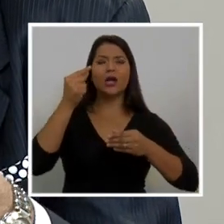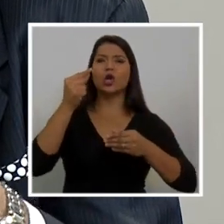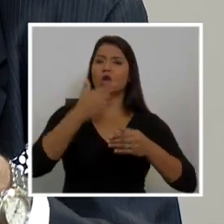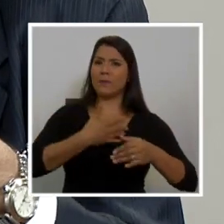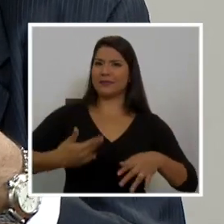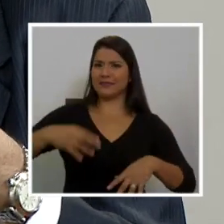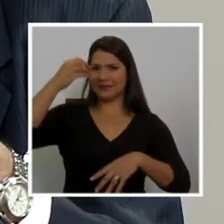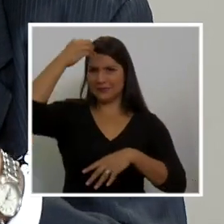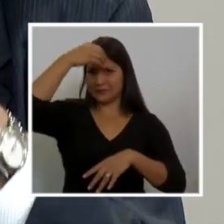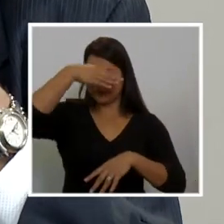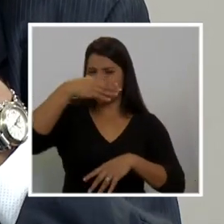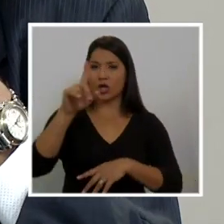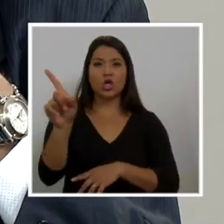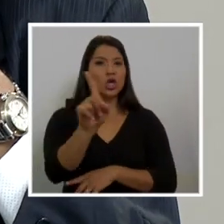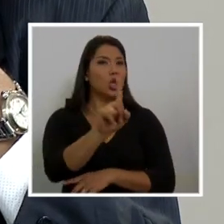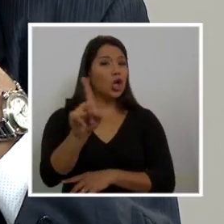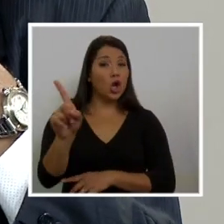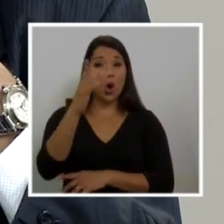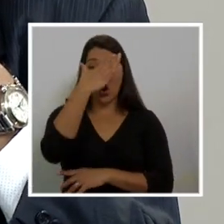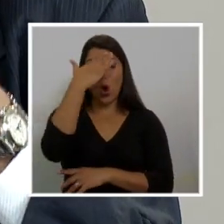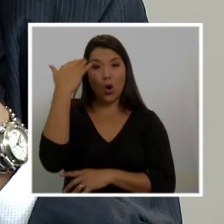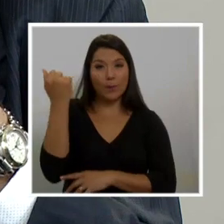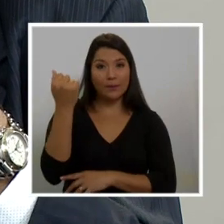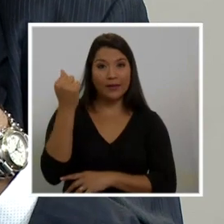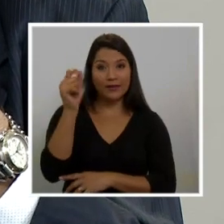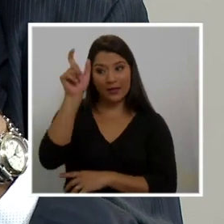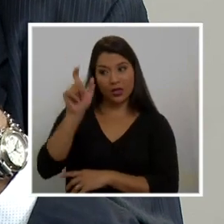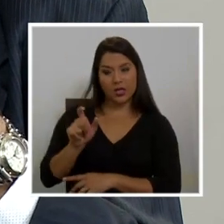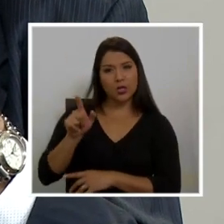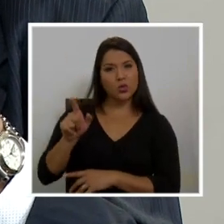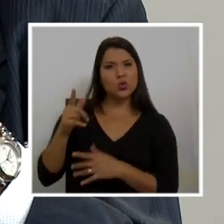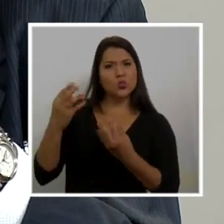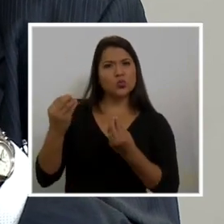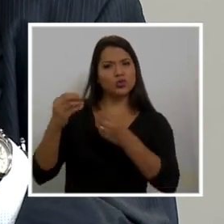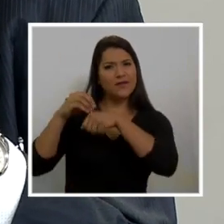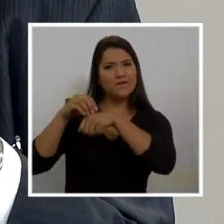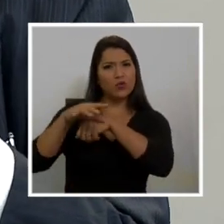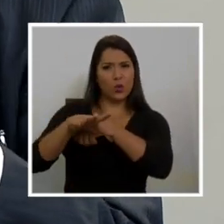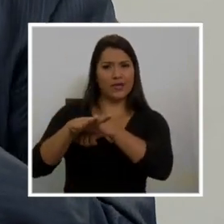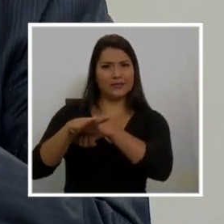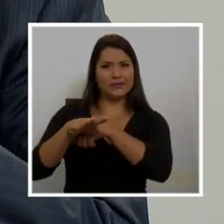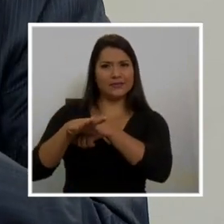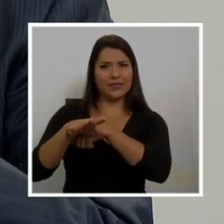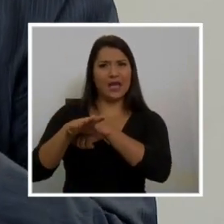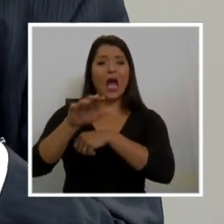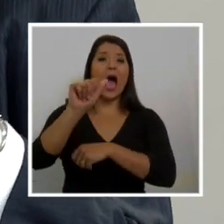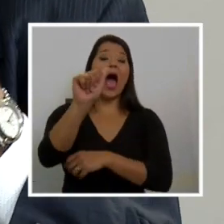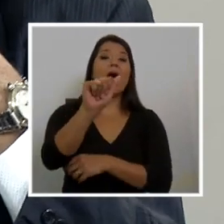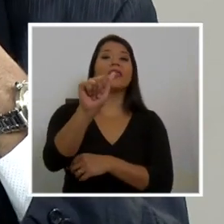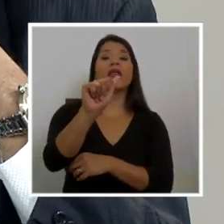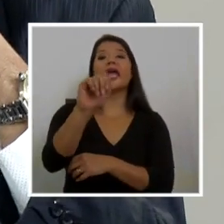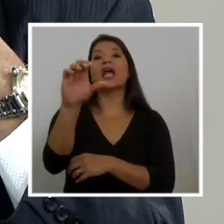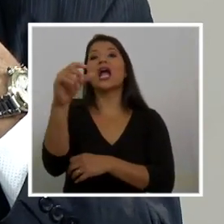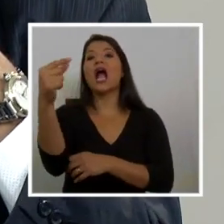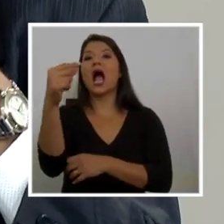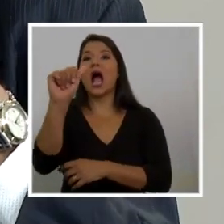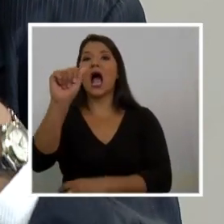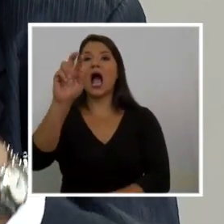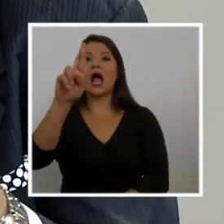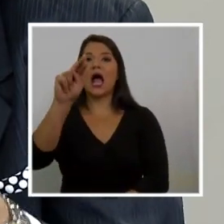olvidar a una persona súper influyente como es André Garnier, que es una